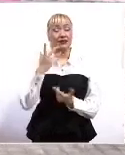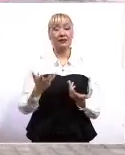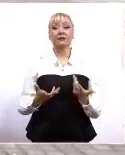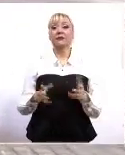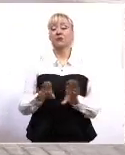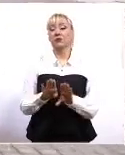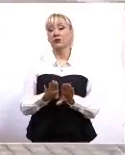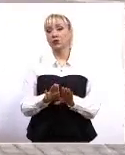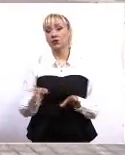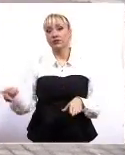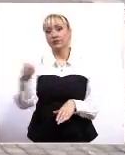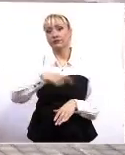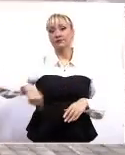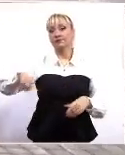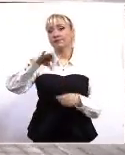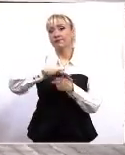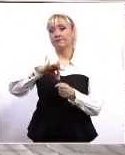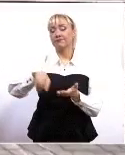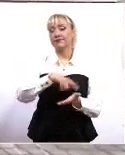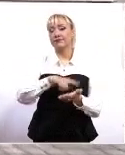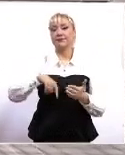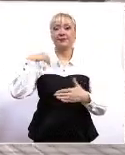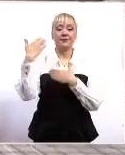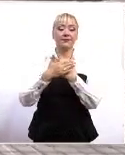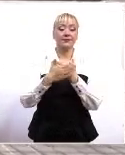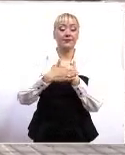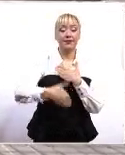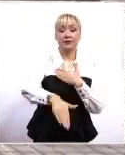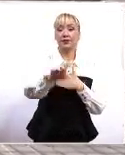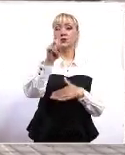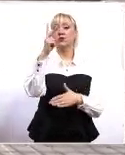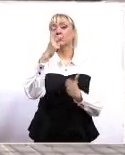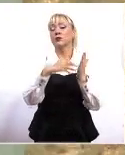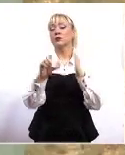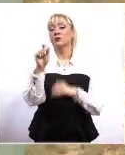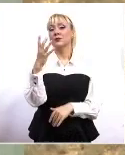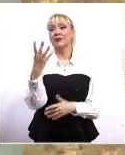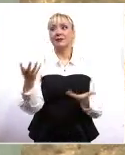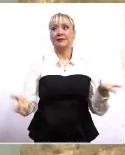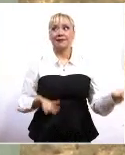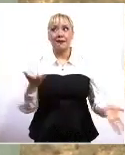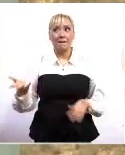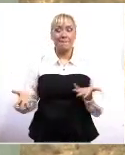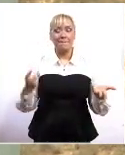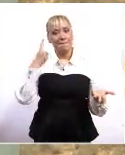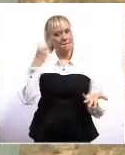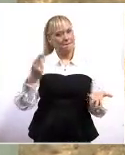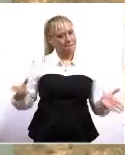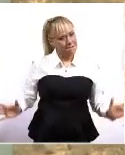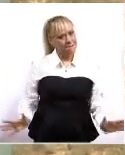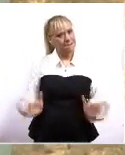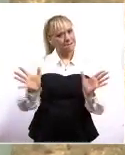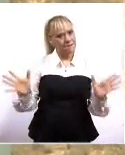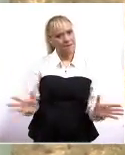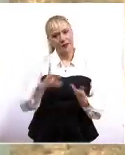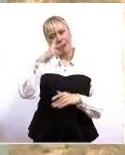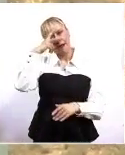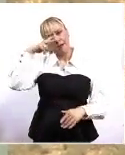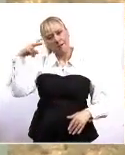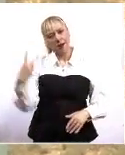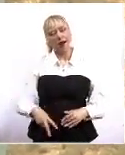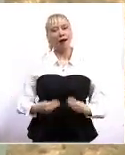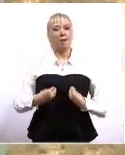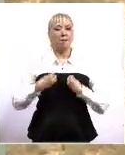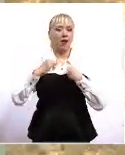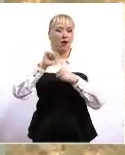las instituciones electorales de cara a los comicios de 2024 será alentar la participación de los mexicanos que radican